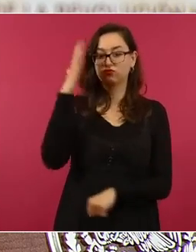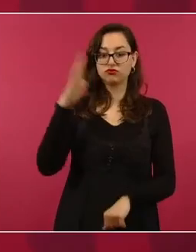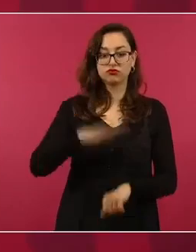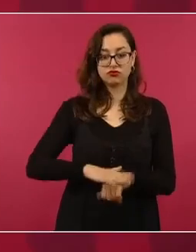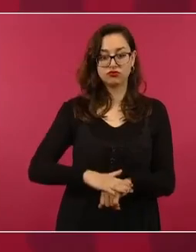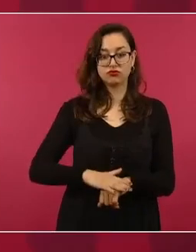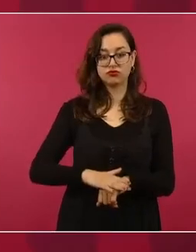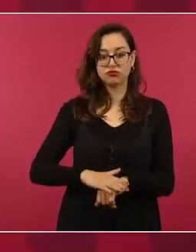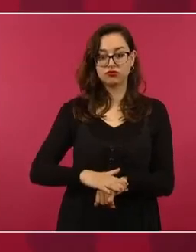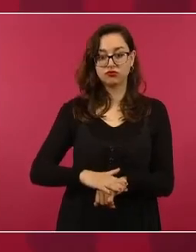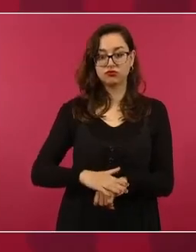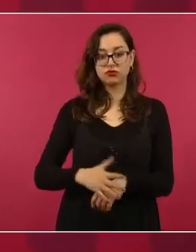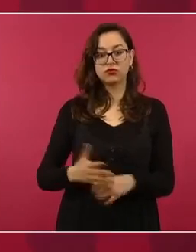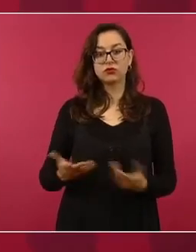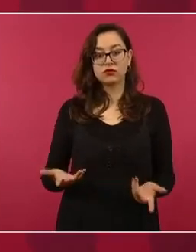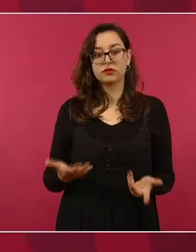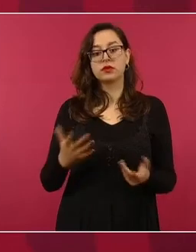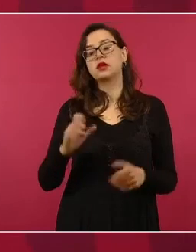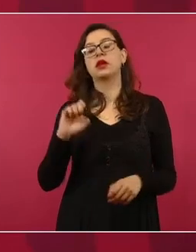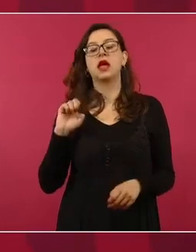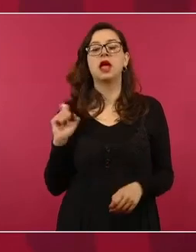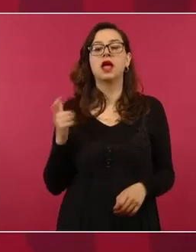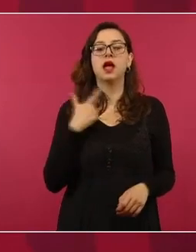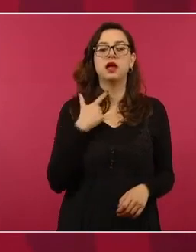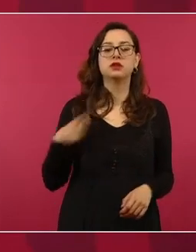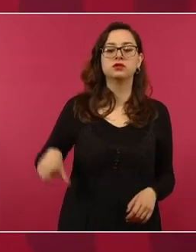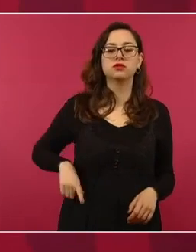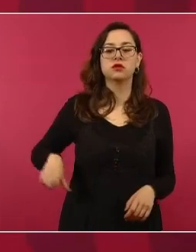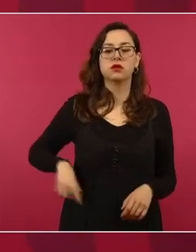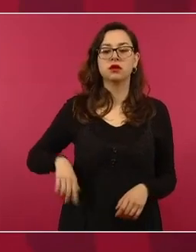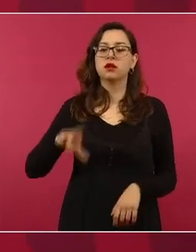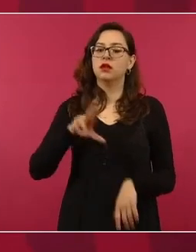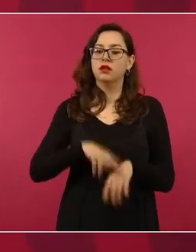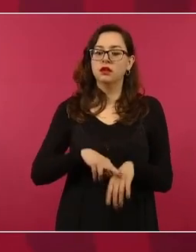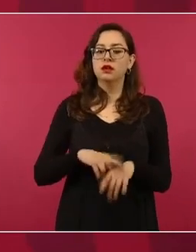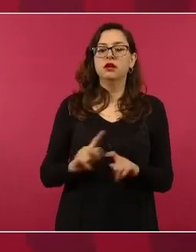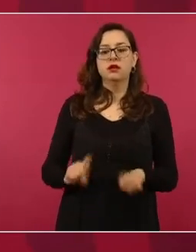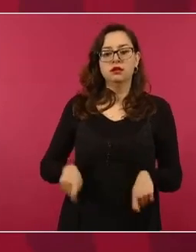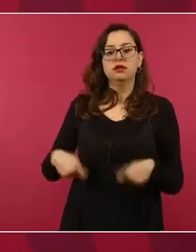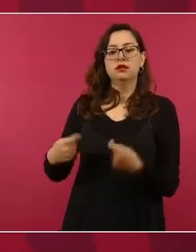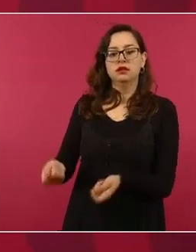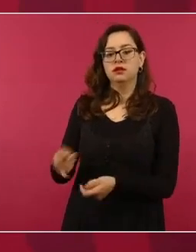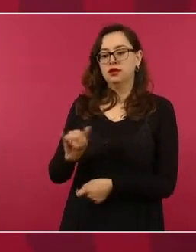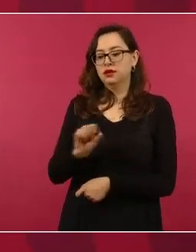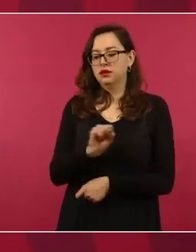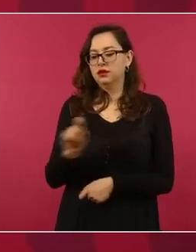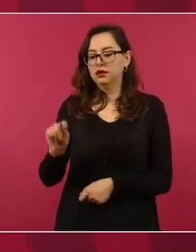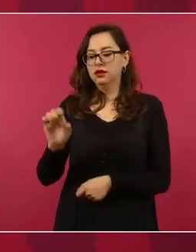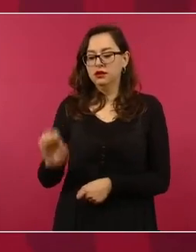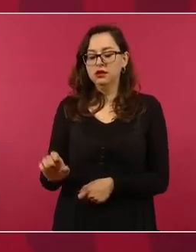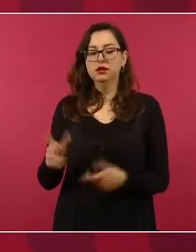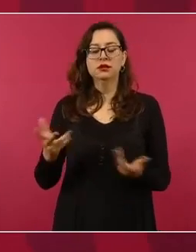y exgobernadores al ISSSTE, y